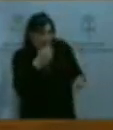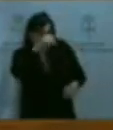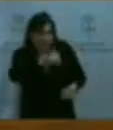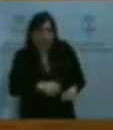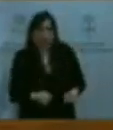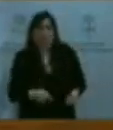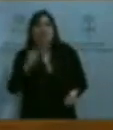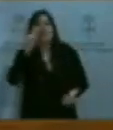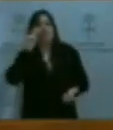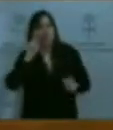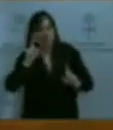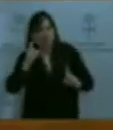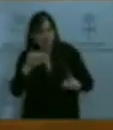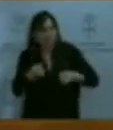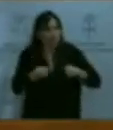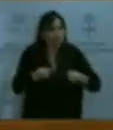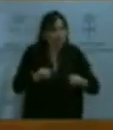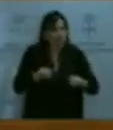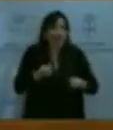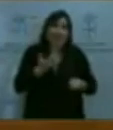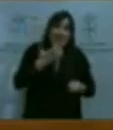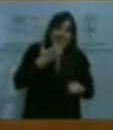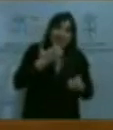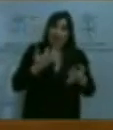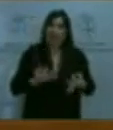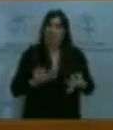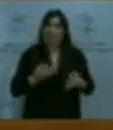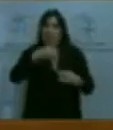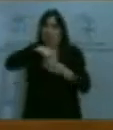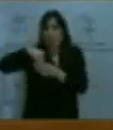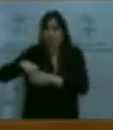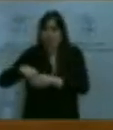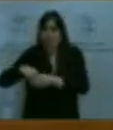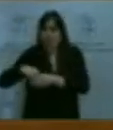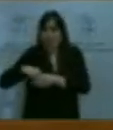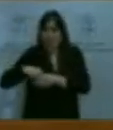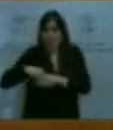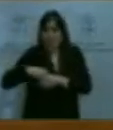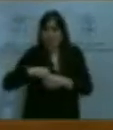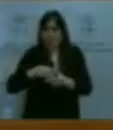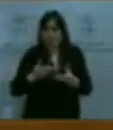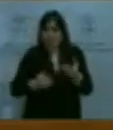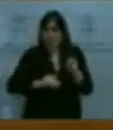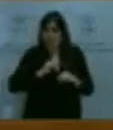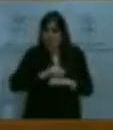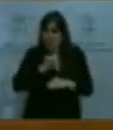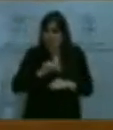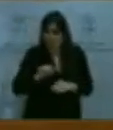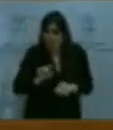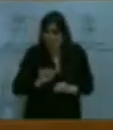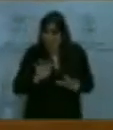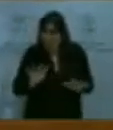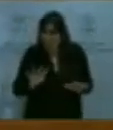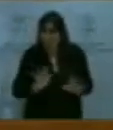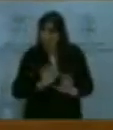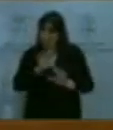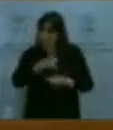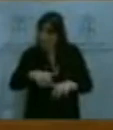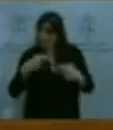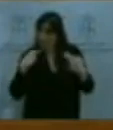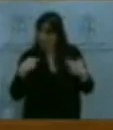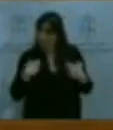cumpliendo debidamente los contenidos que ha de haber en la BAU y ser evaluados, pero cuando se propuso en el Congreso de los Diputados el refuerzo de las competencias de la